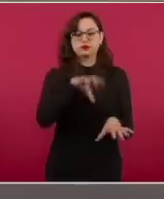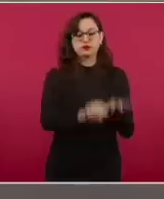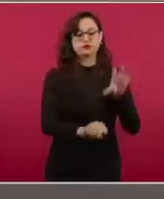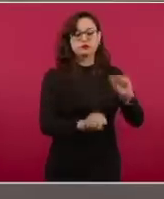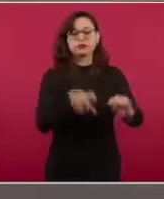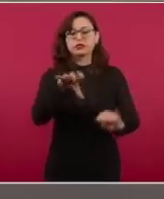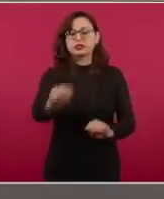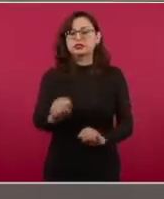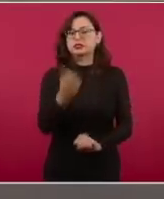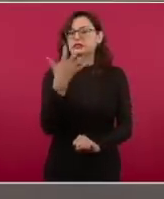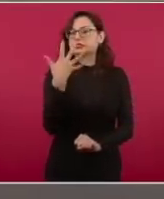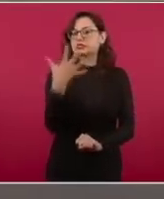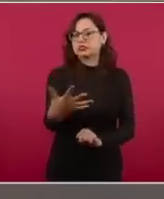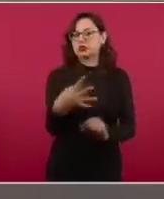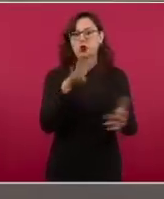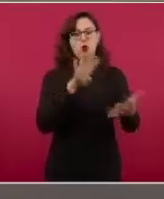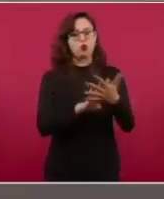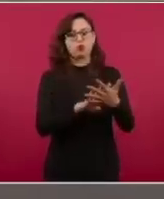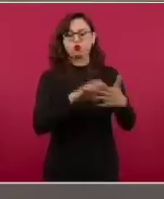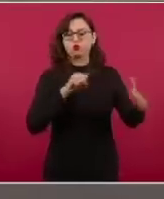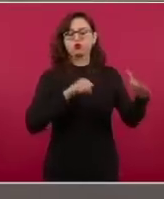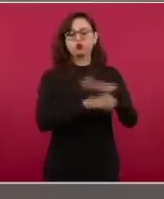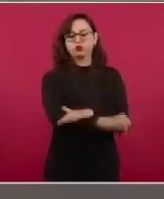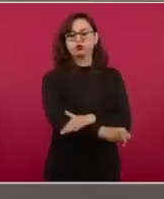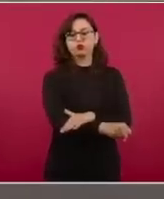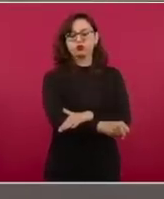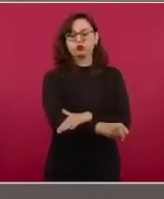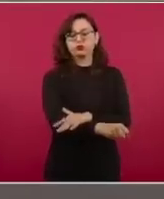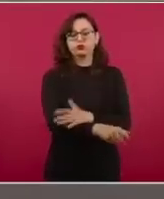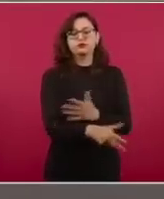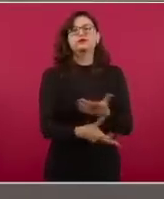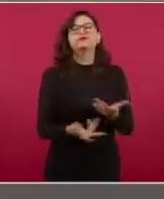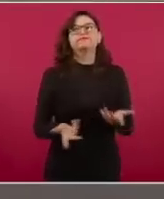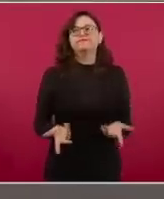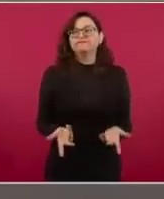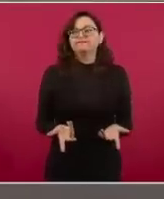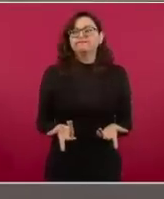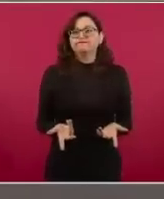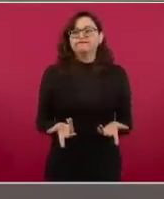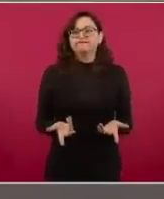5 detenidos. O sea, sí. No